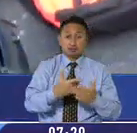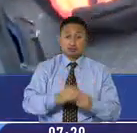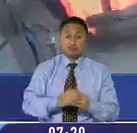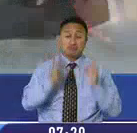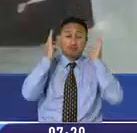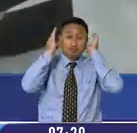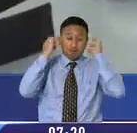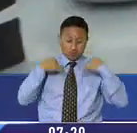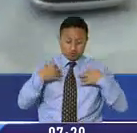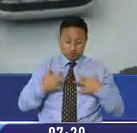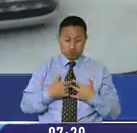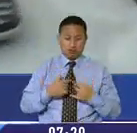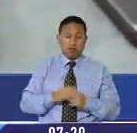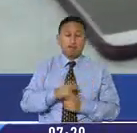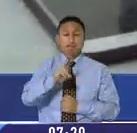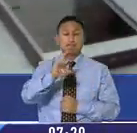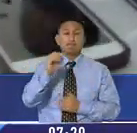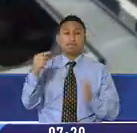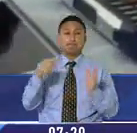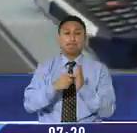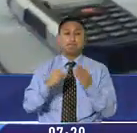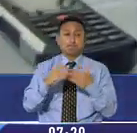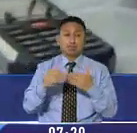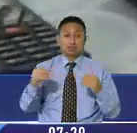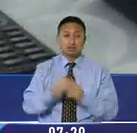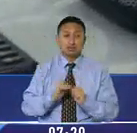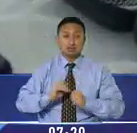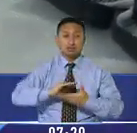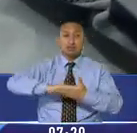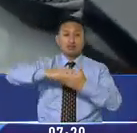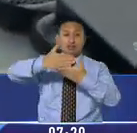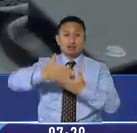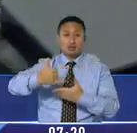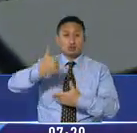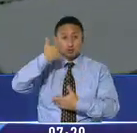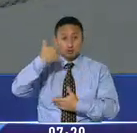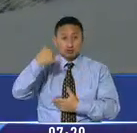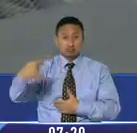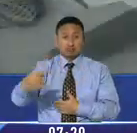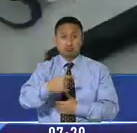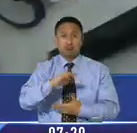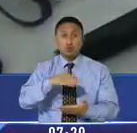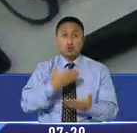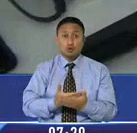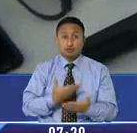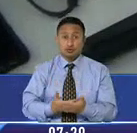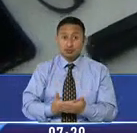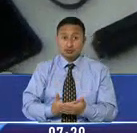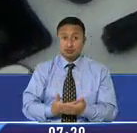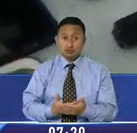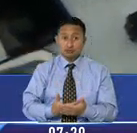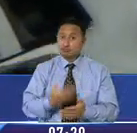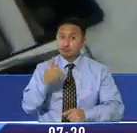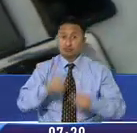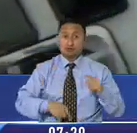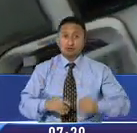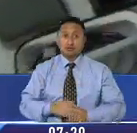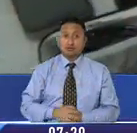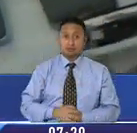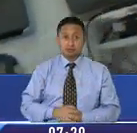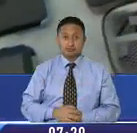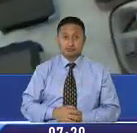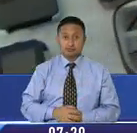en $20,000, celulares, un dron, una laptop y más objetos que no lograron justificar su procedencia. Al ponernos